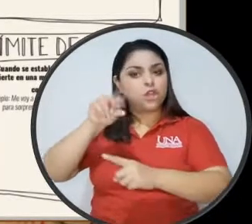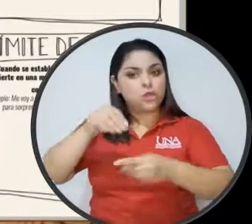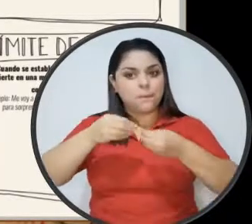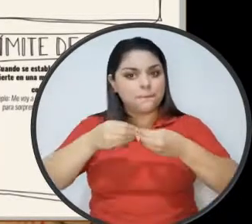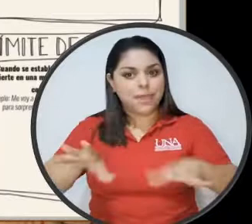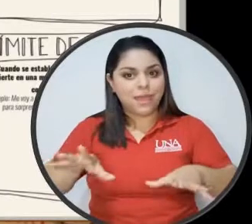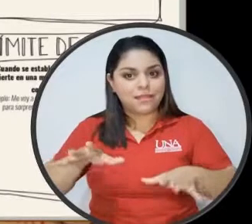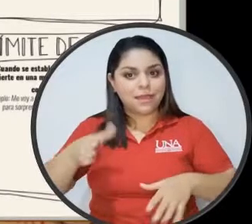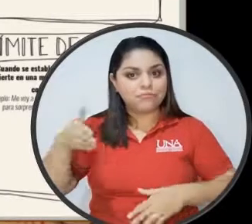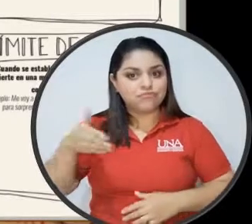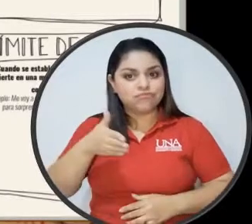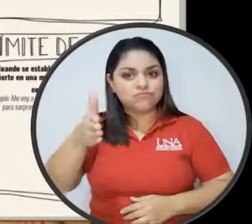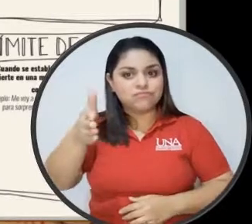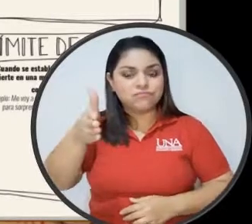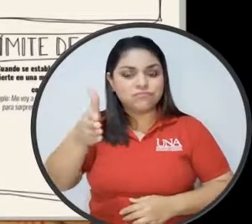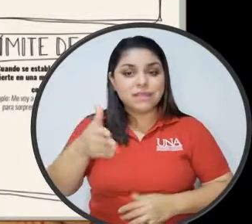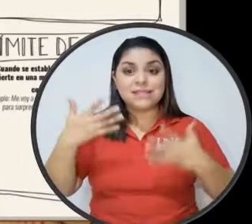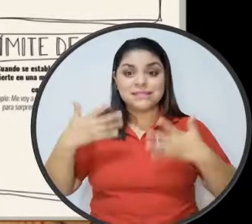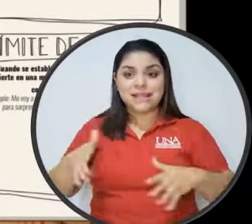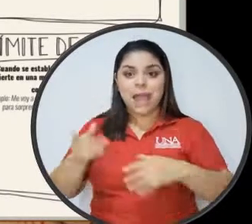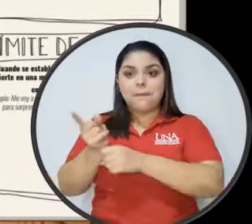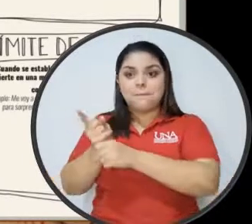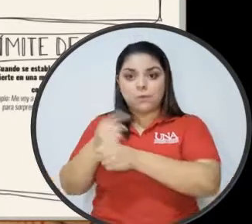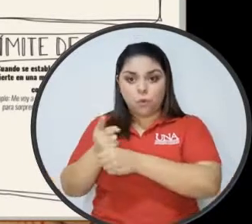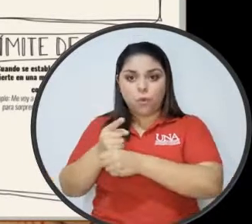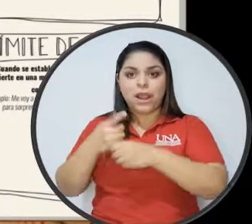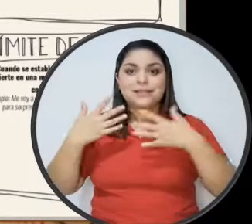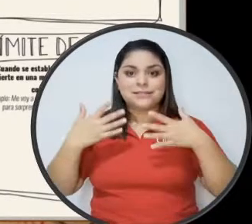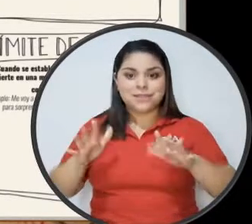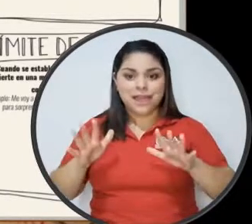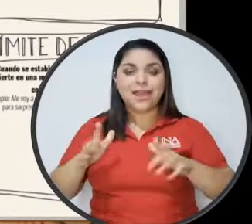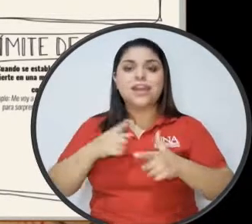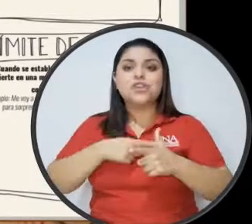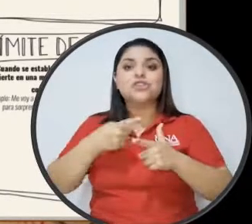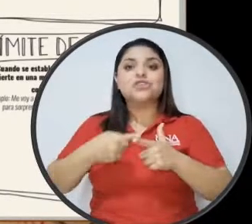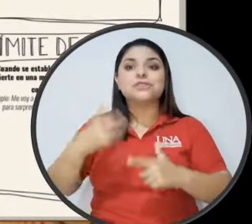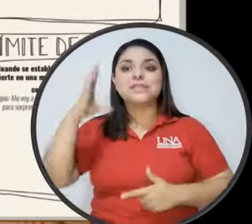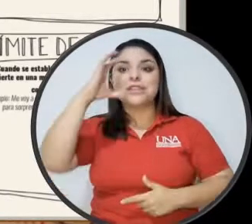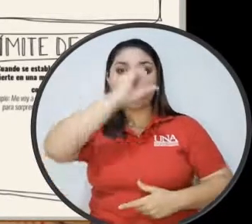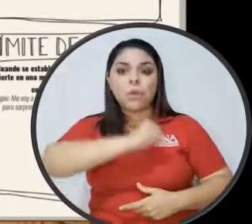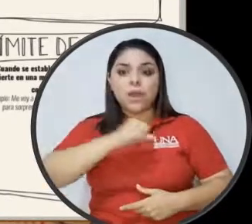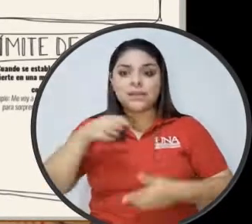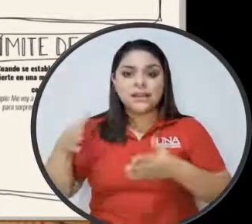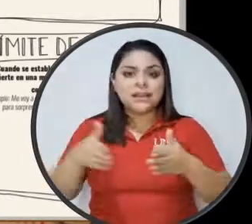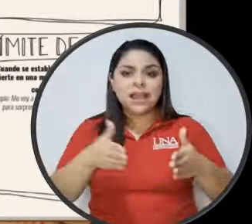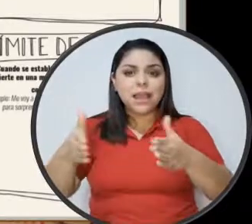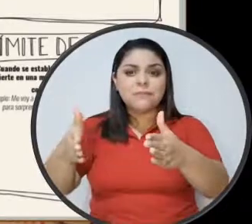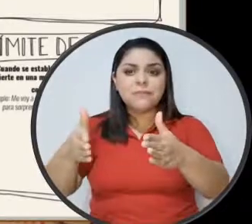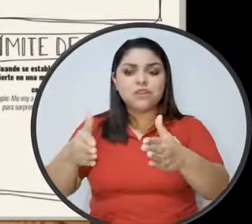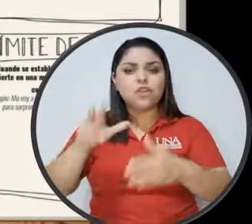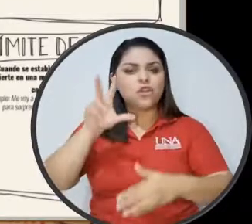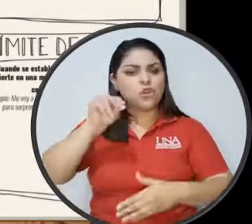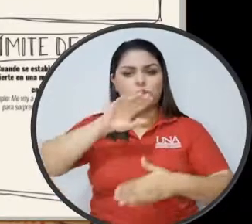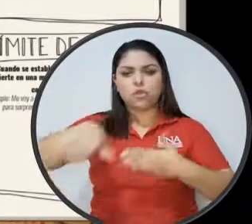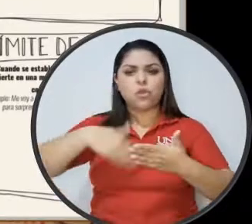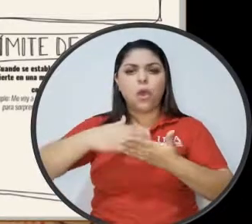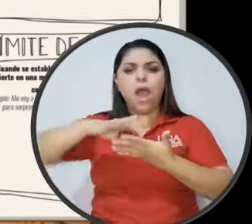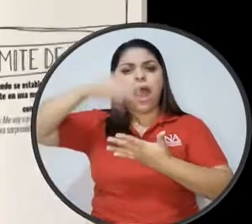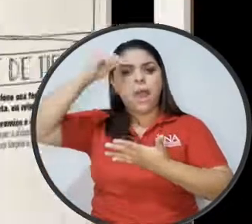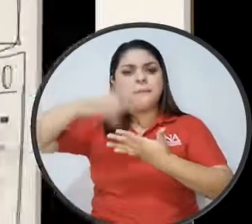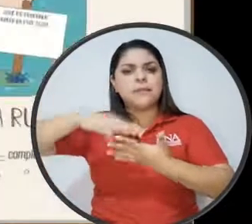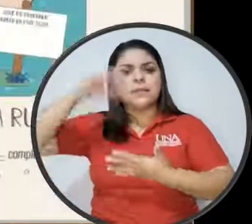en el recorrido. Con brújula en mano, también se dio cuenta que en este camino no todo era aprender